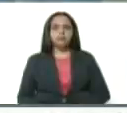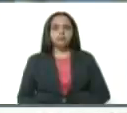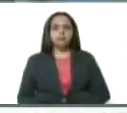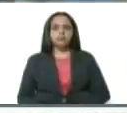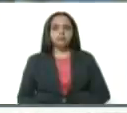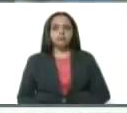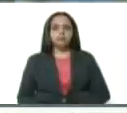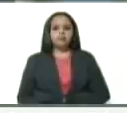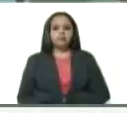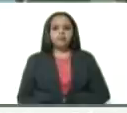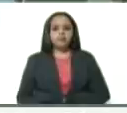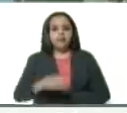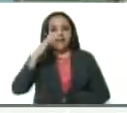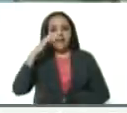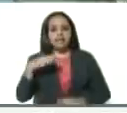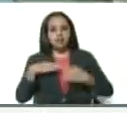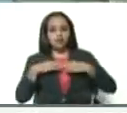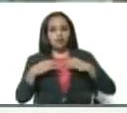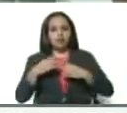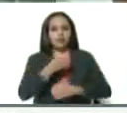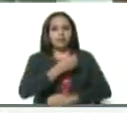Ejército de batas blancas, ¿no?